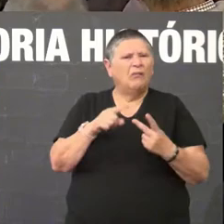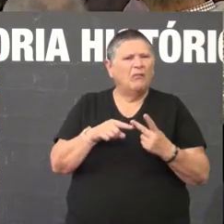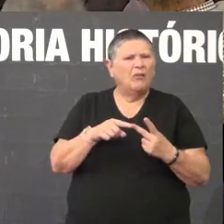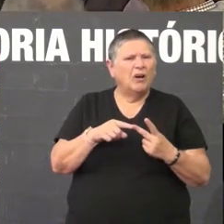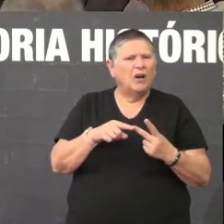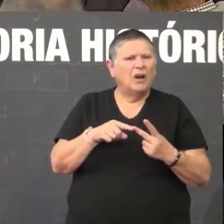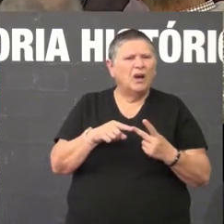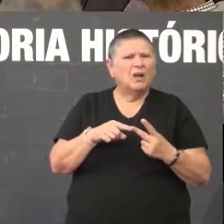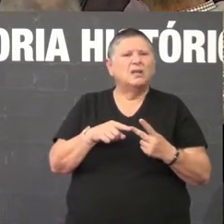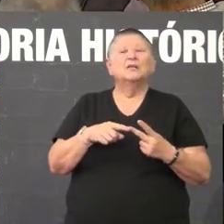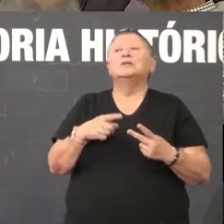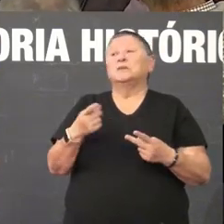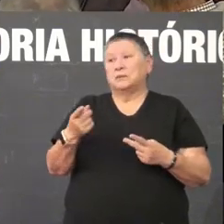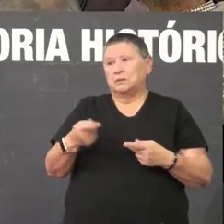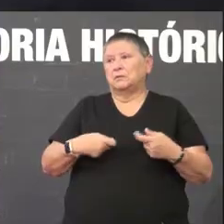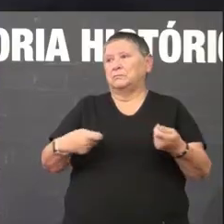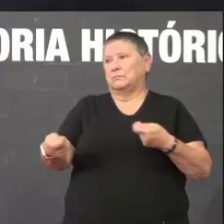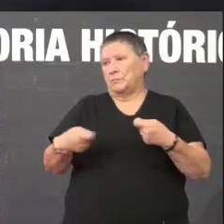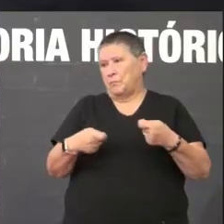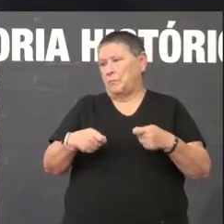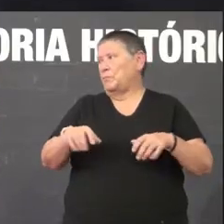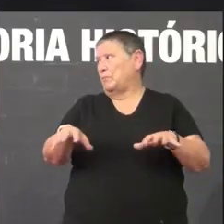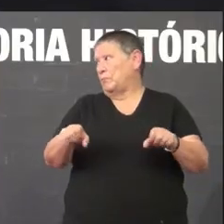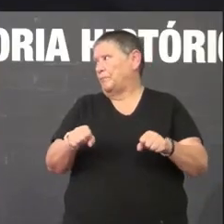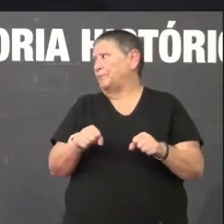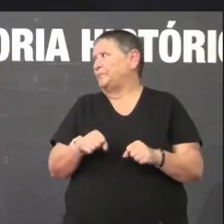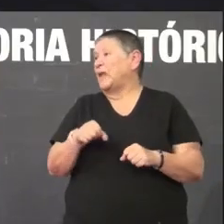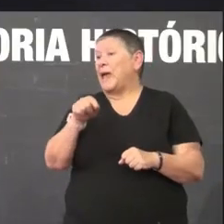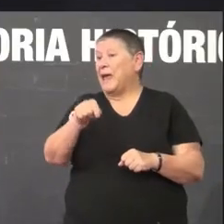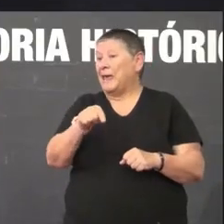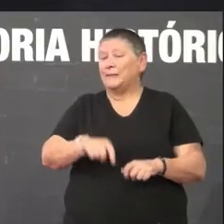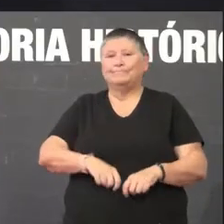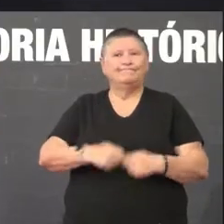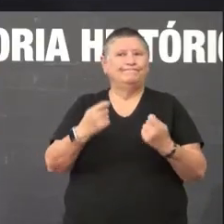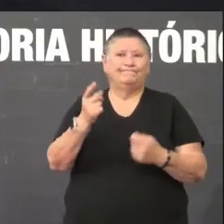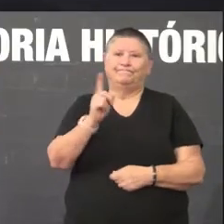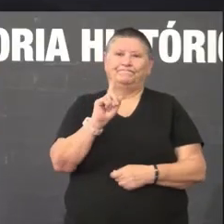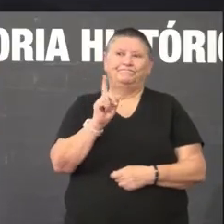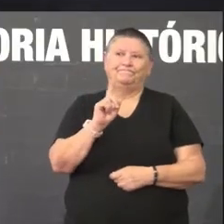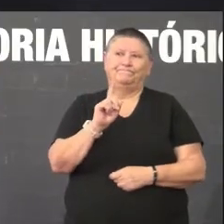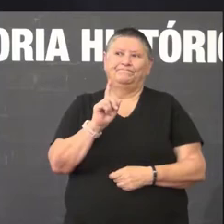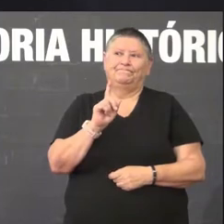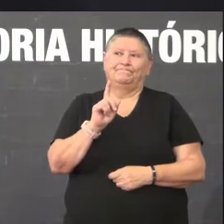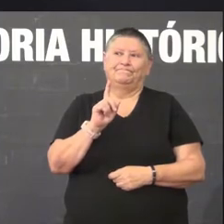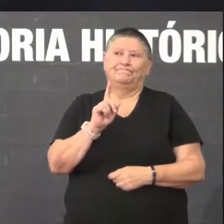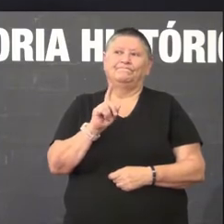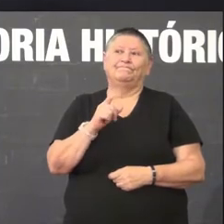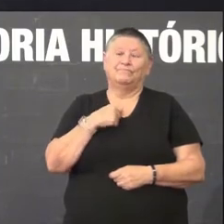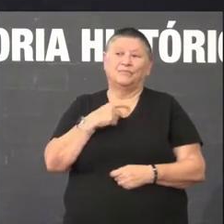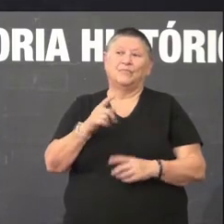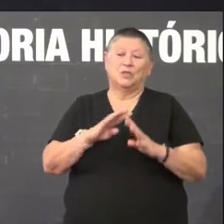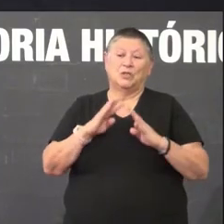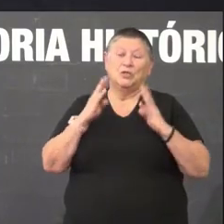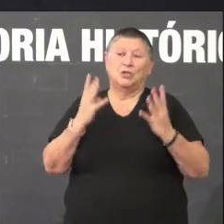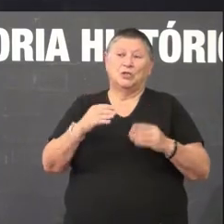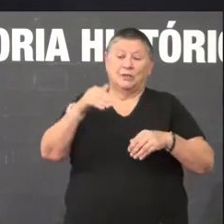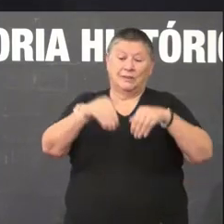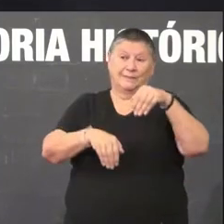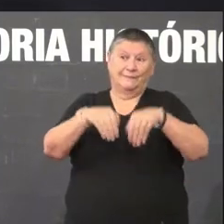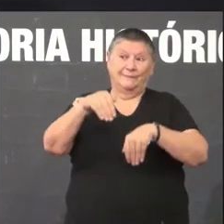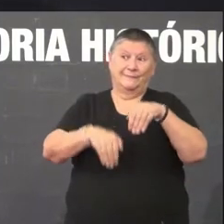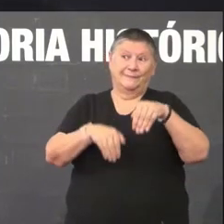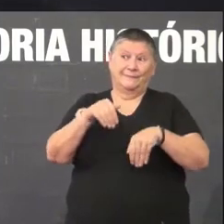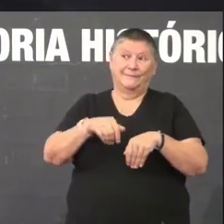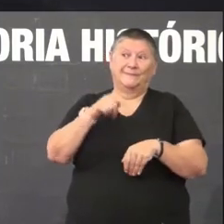aquí non houbo ruptura. Van a ser as cortes legislativas as